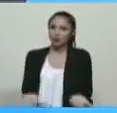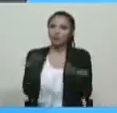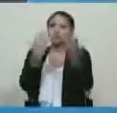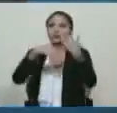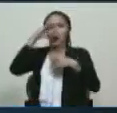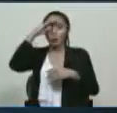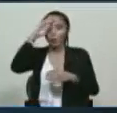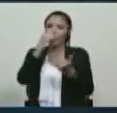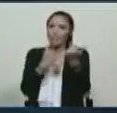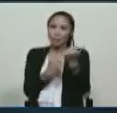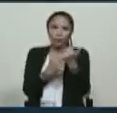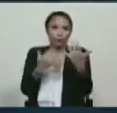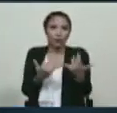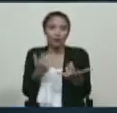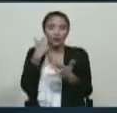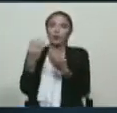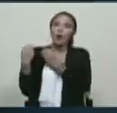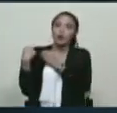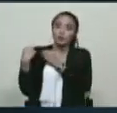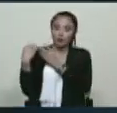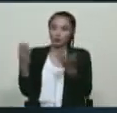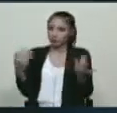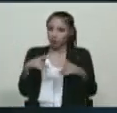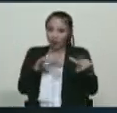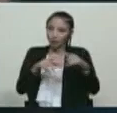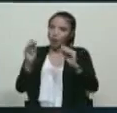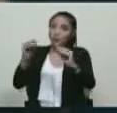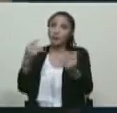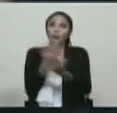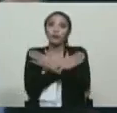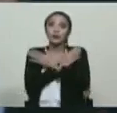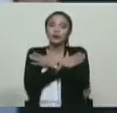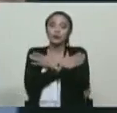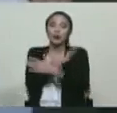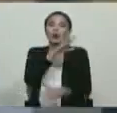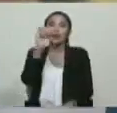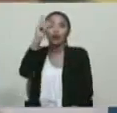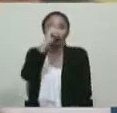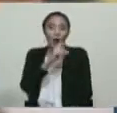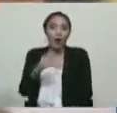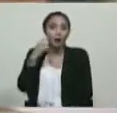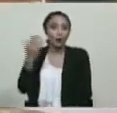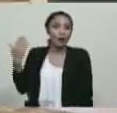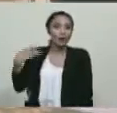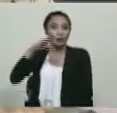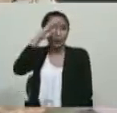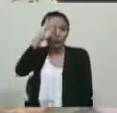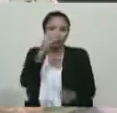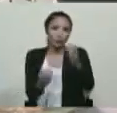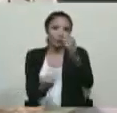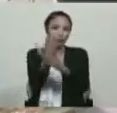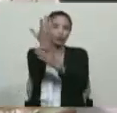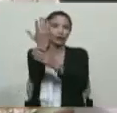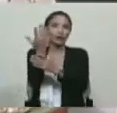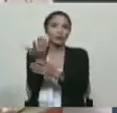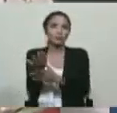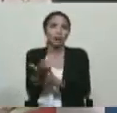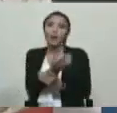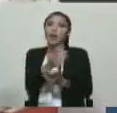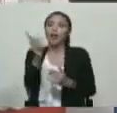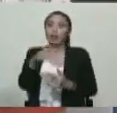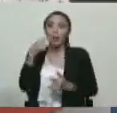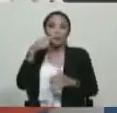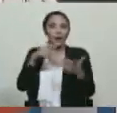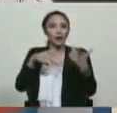participando. Desde ya nos anticipamos y damos las felicitaciones por los 500 años de La Habana. Estuvimos también por el stand